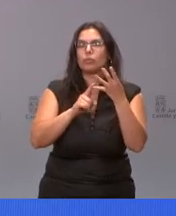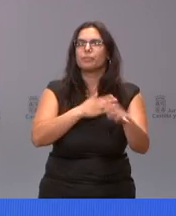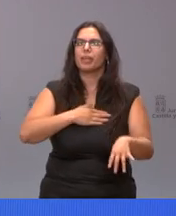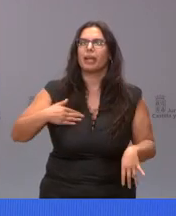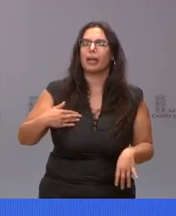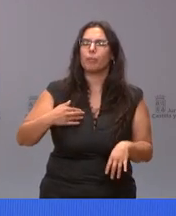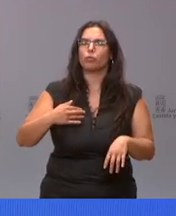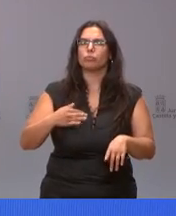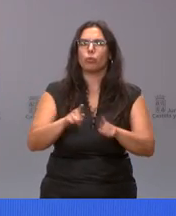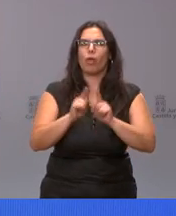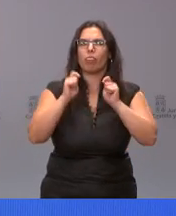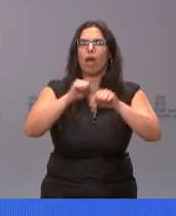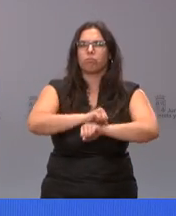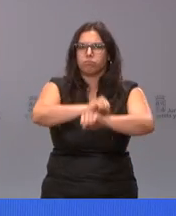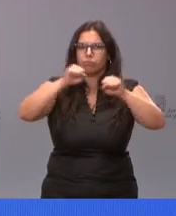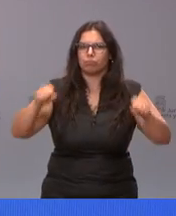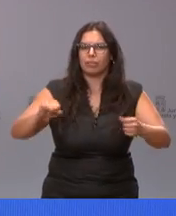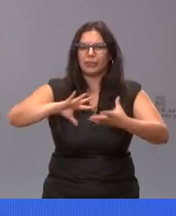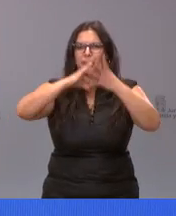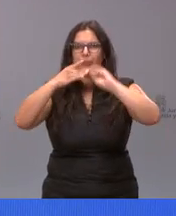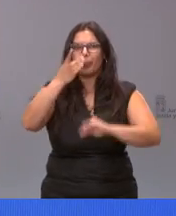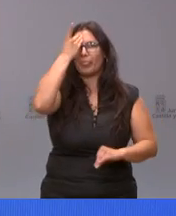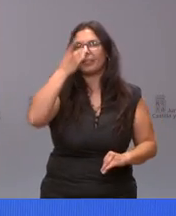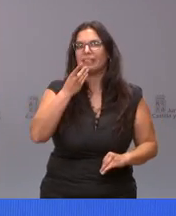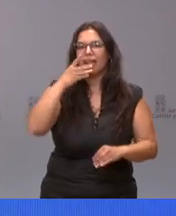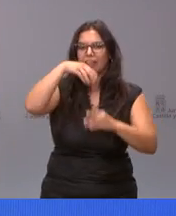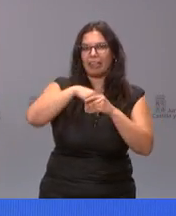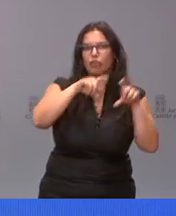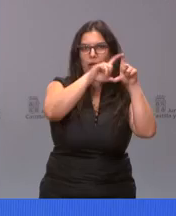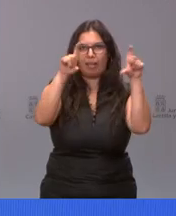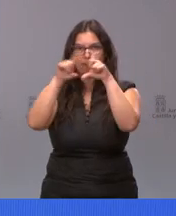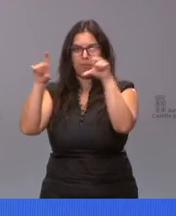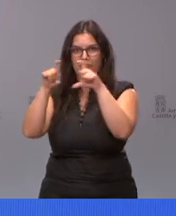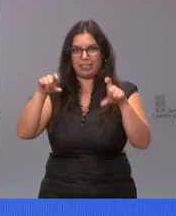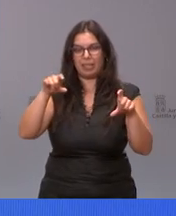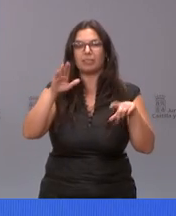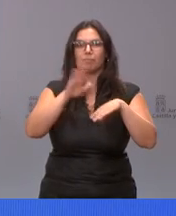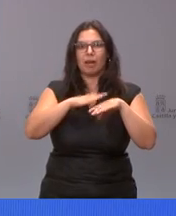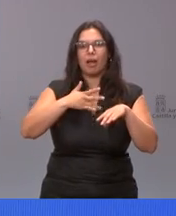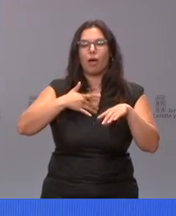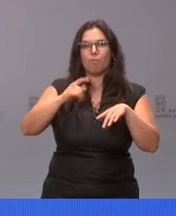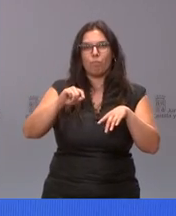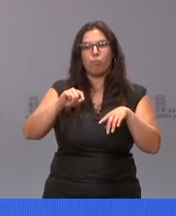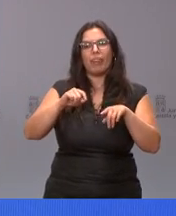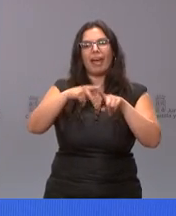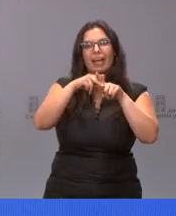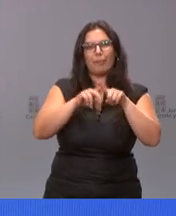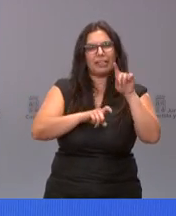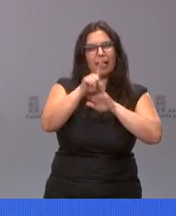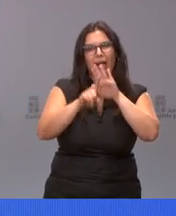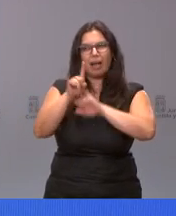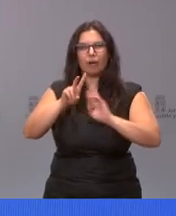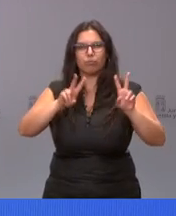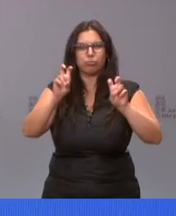queremos fortalecer la digitalización de nuestras empresas para desarrollar nuevas herramientas